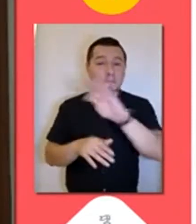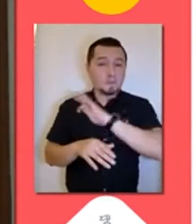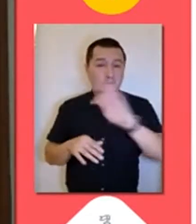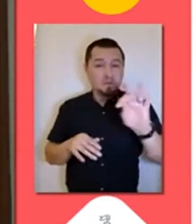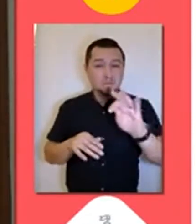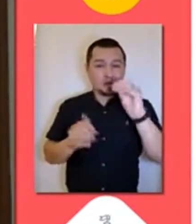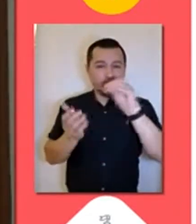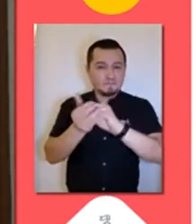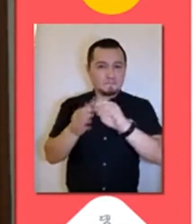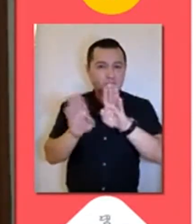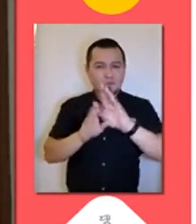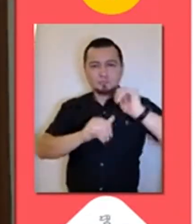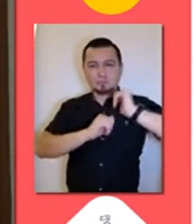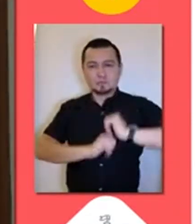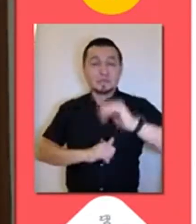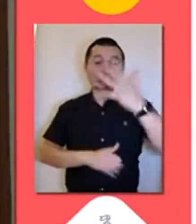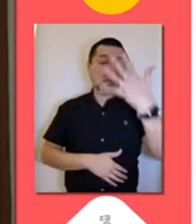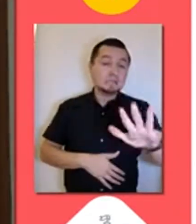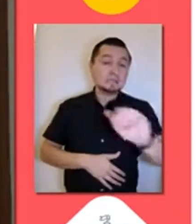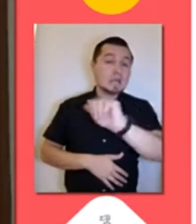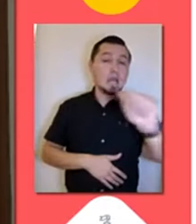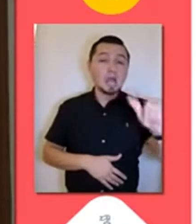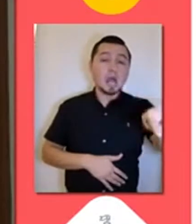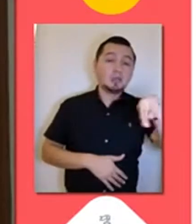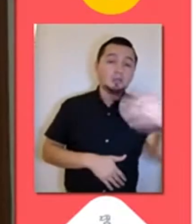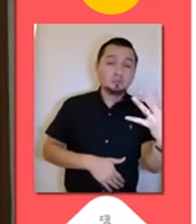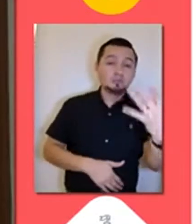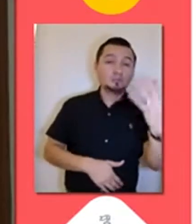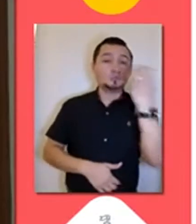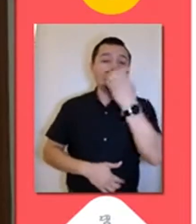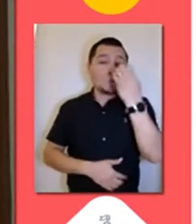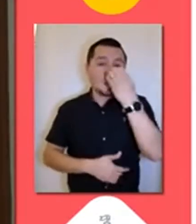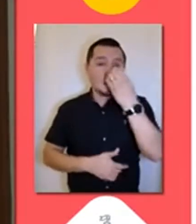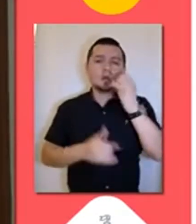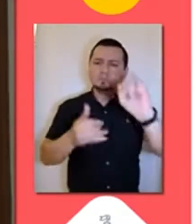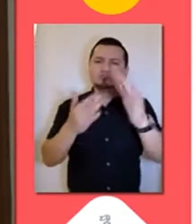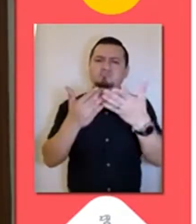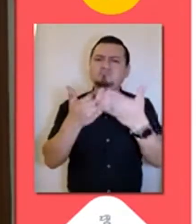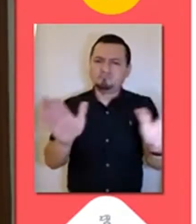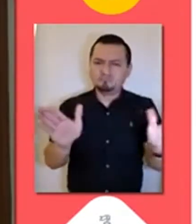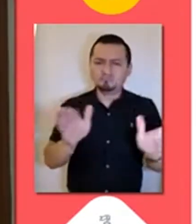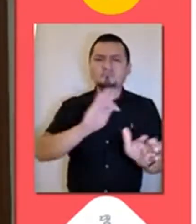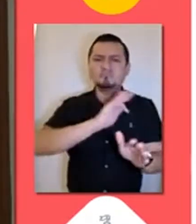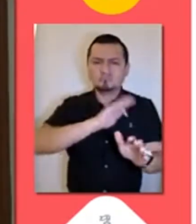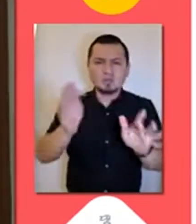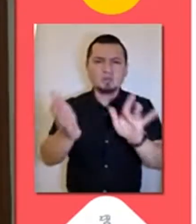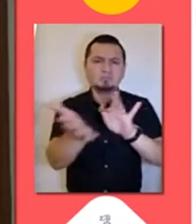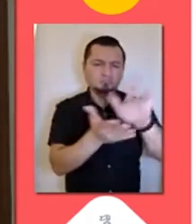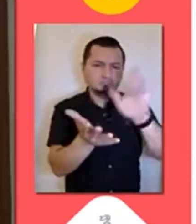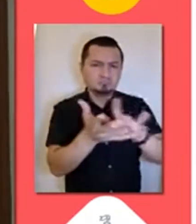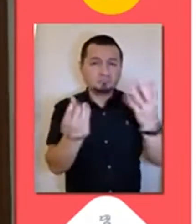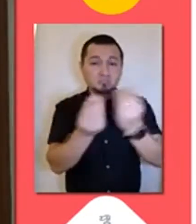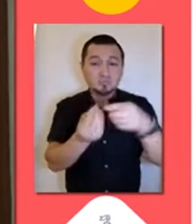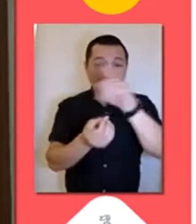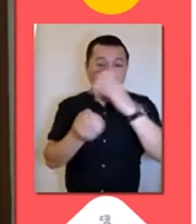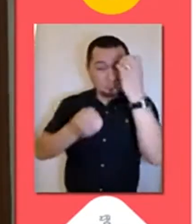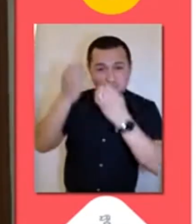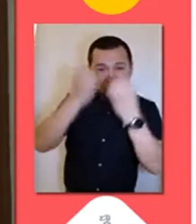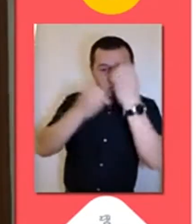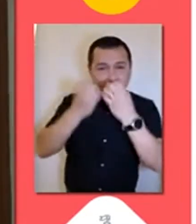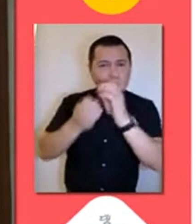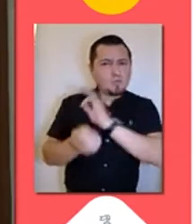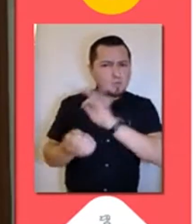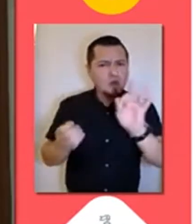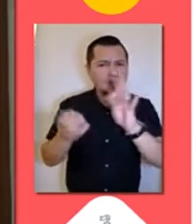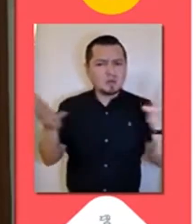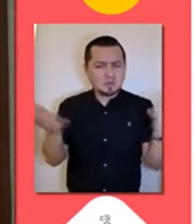en el calendario, del 10 al 14, las escuelas van a estar abiertas. También se pueden apoyar de la plataforma electrónica para hacer este